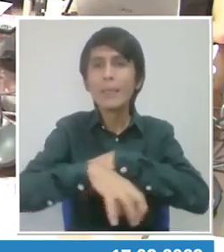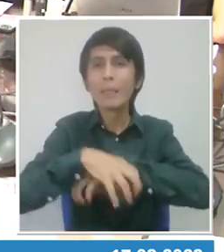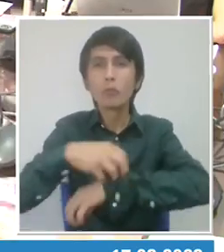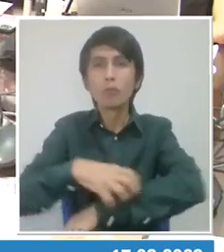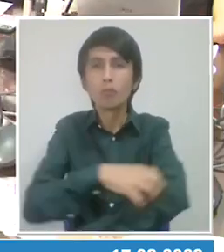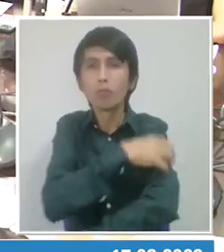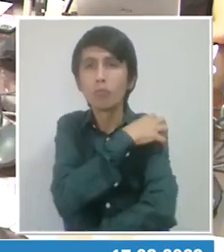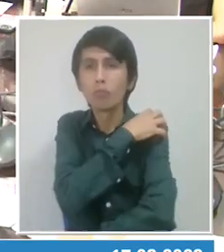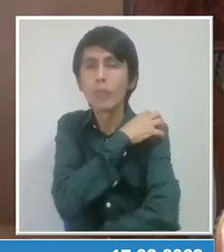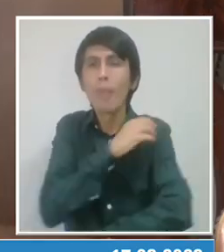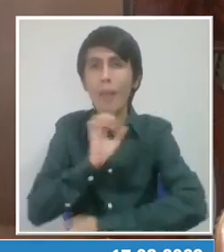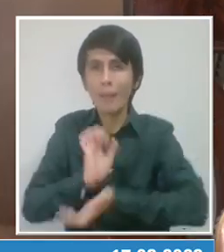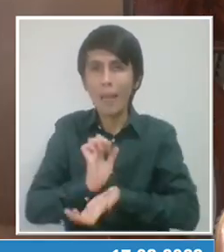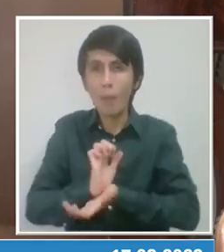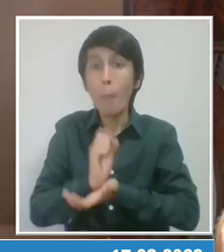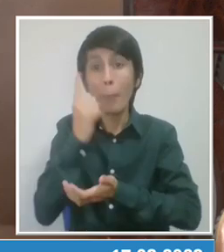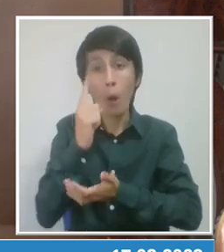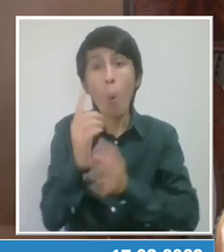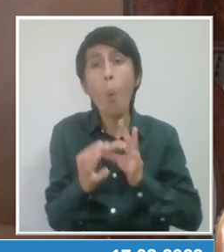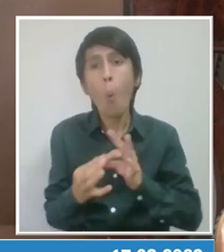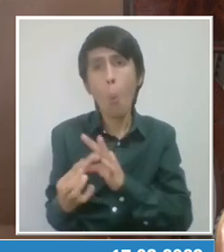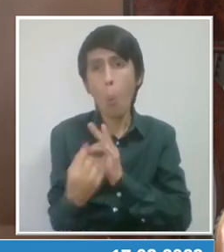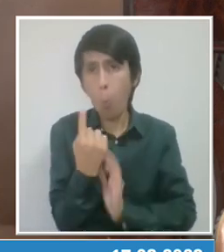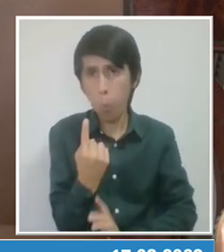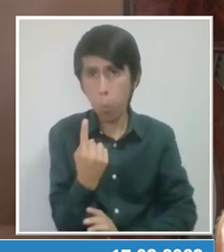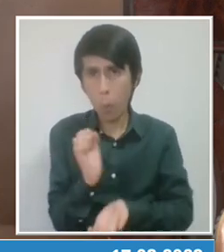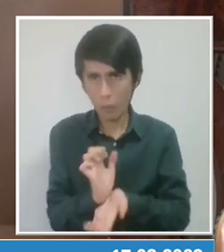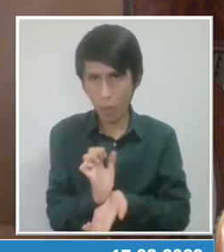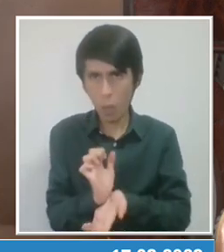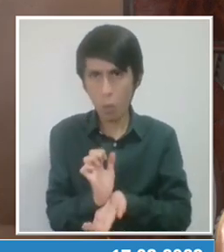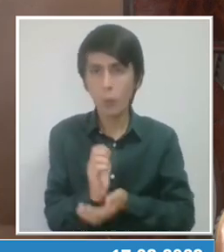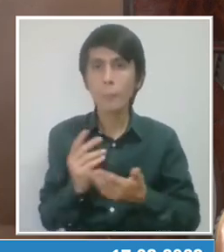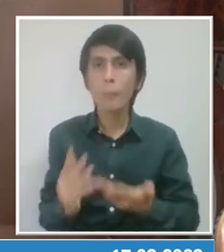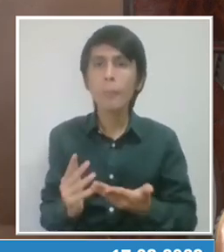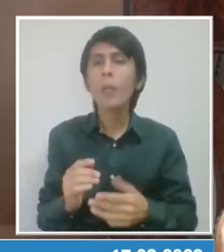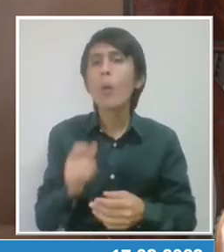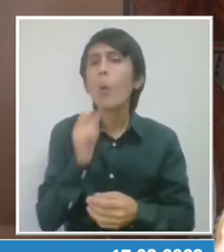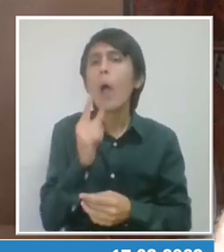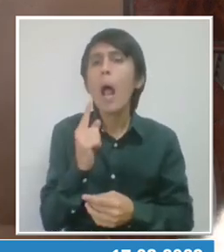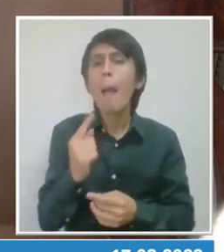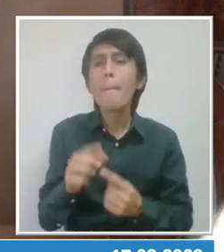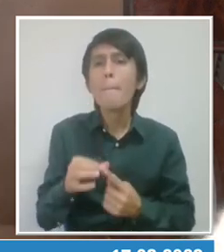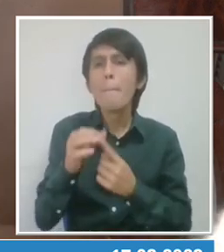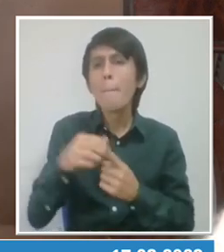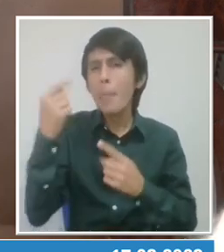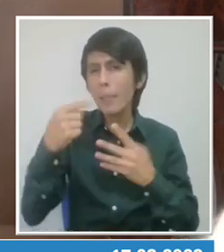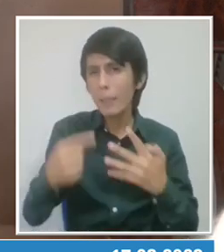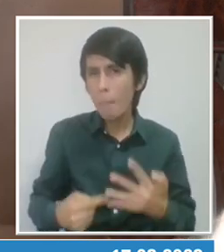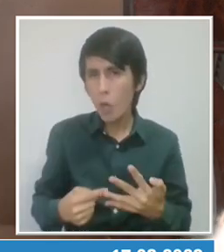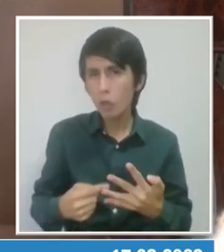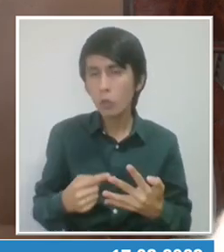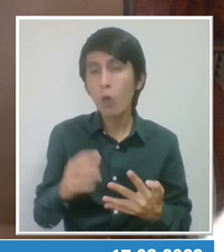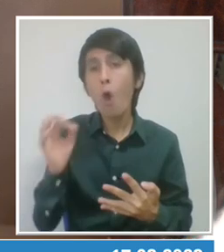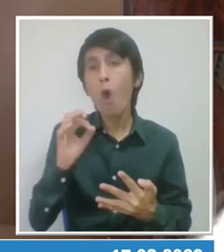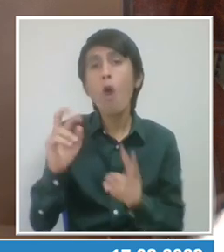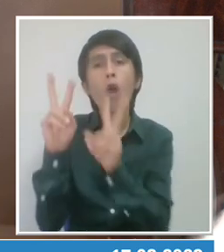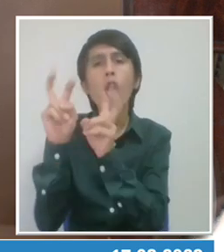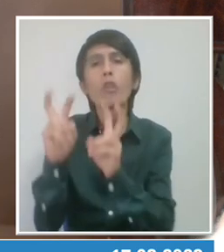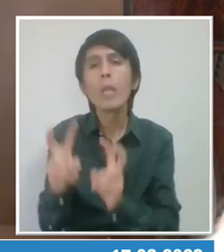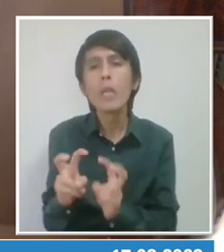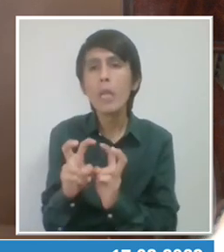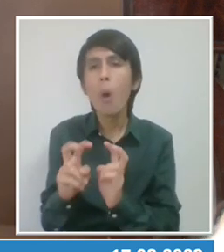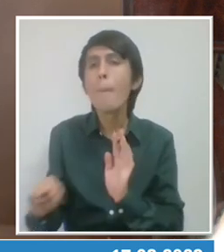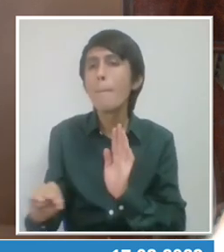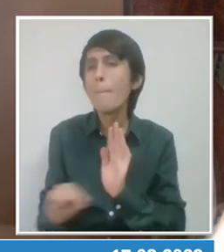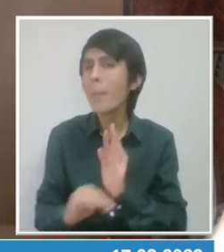forma de Estado unitario? ¿Y cuáles serían los principios o contenidos mínimos que a su criterio debería tener ese proceso